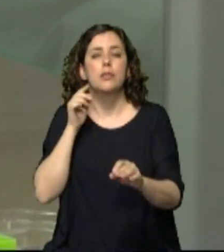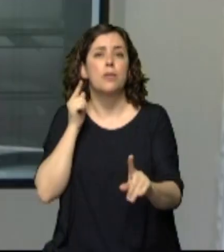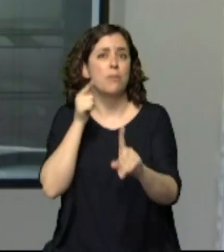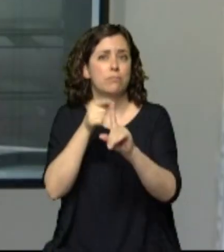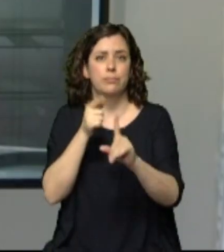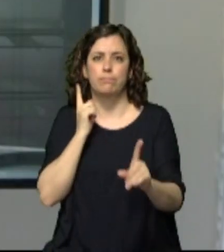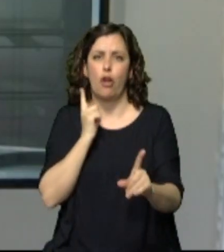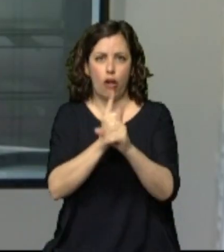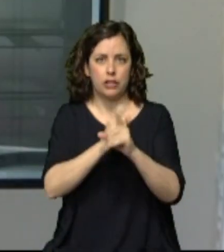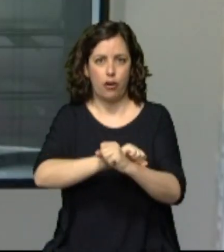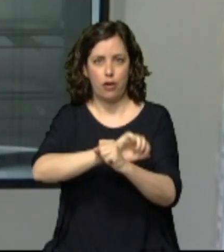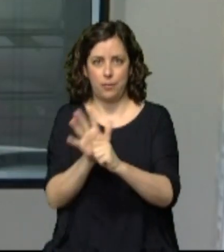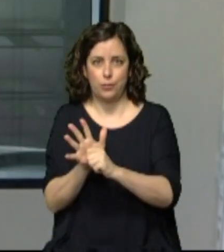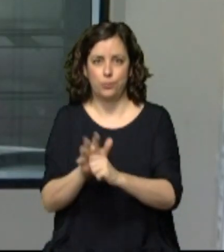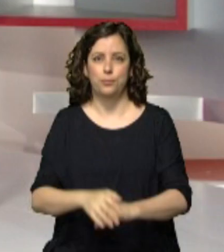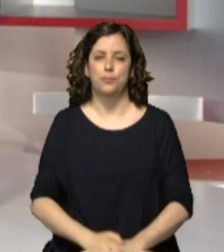coronavirus.